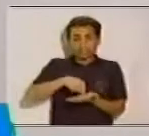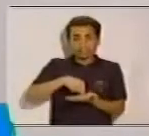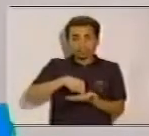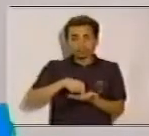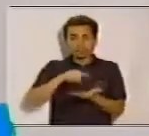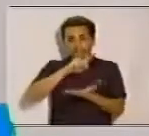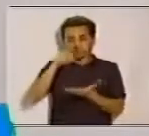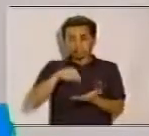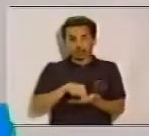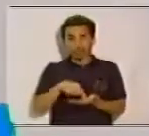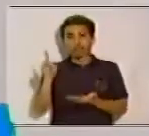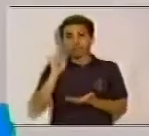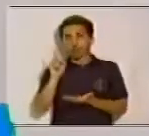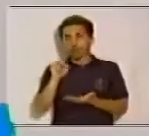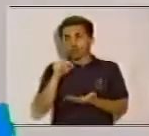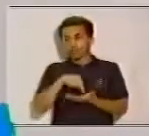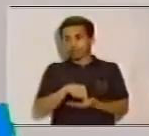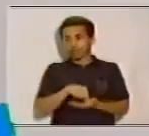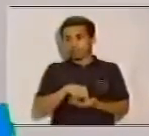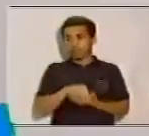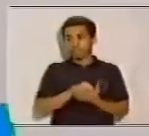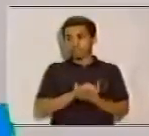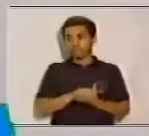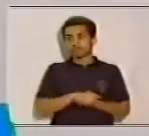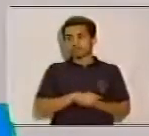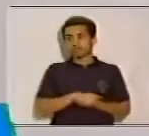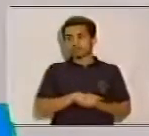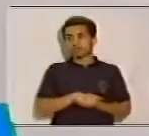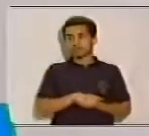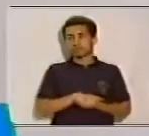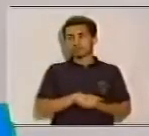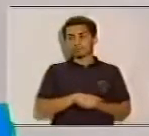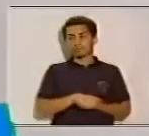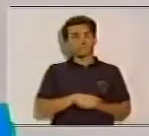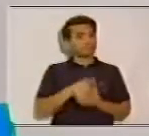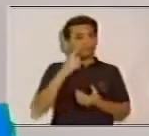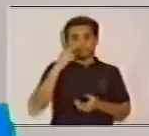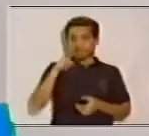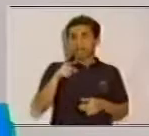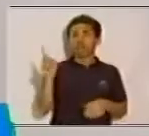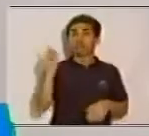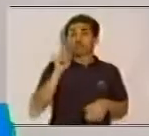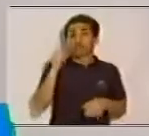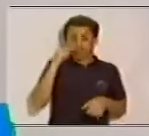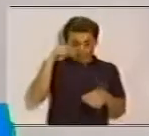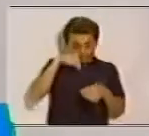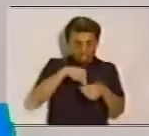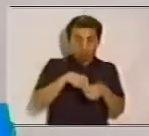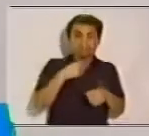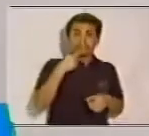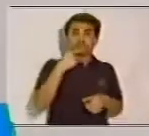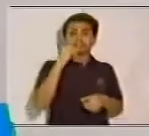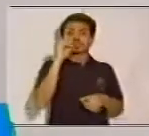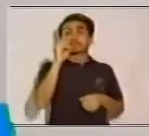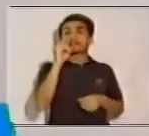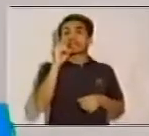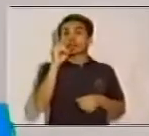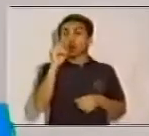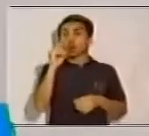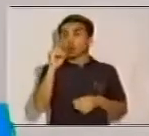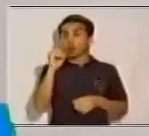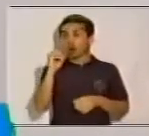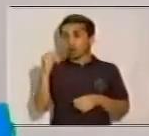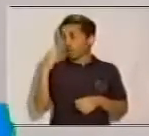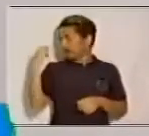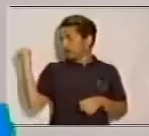¿eh? Localícenlo. No es la orilla, es donde está la marquita. Algunos todavía no saben usar